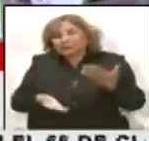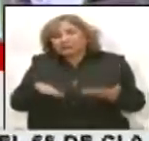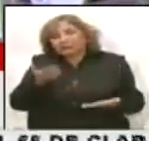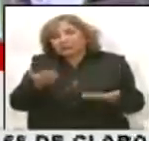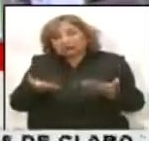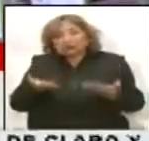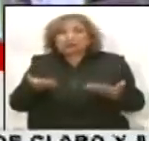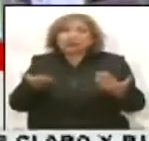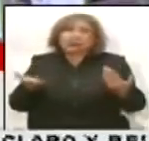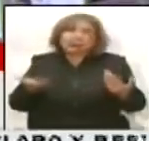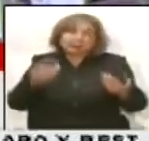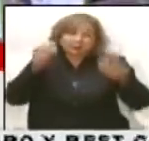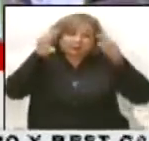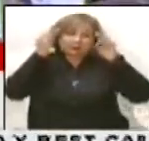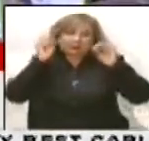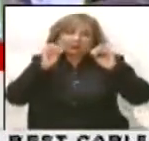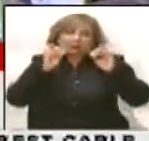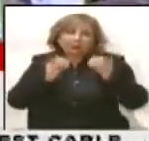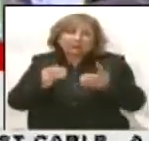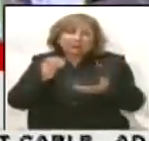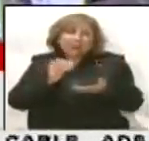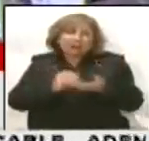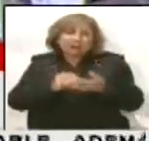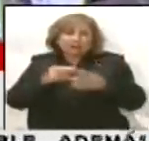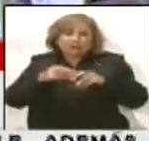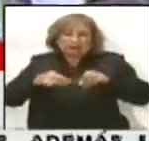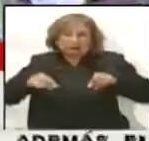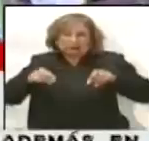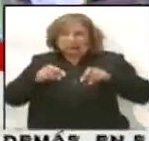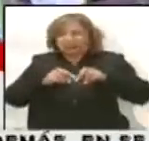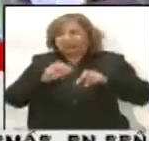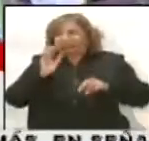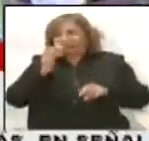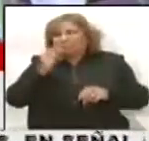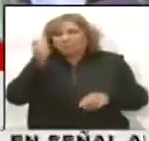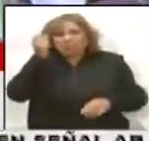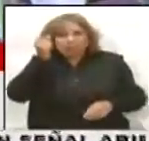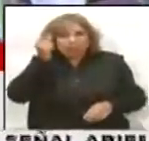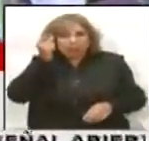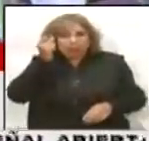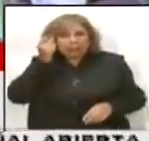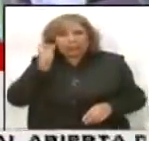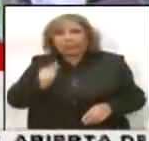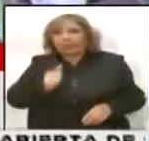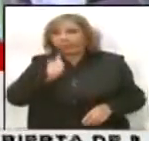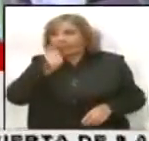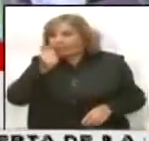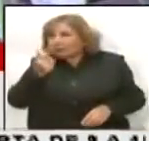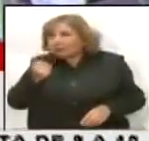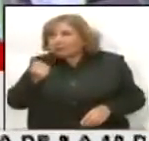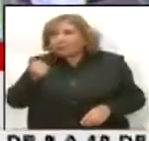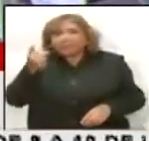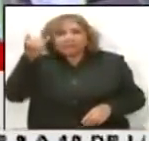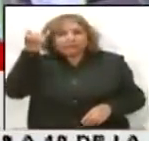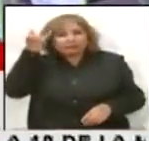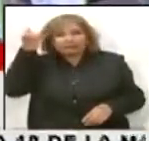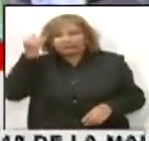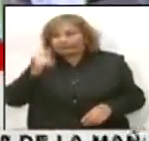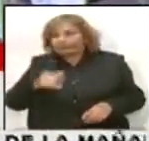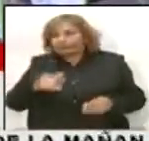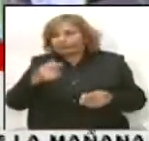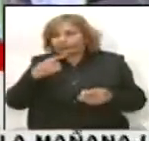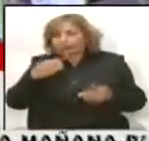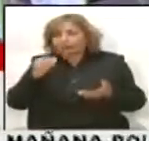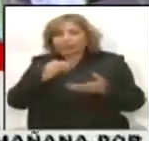acuerdo con esa opinión, y más en un espacio parlamentario que parece que algunos no entienden, debe tener otros criterios diferentes al de las redes sociales, donde la